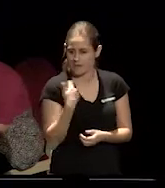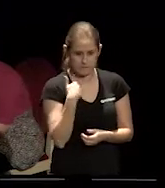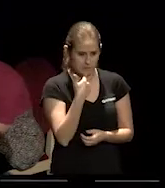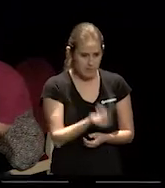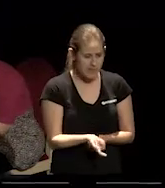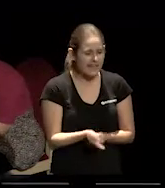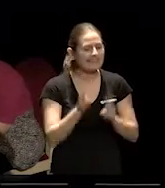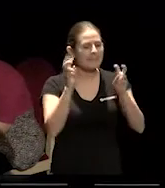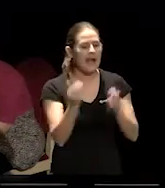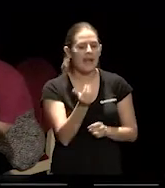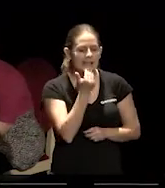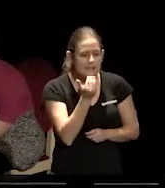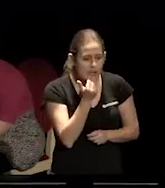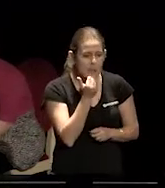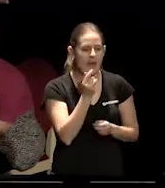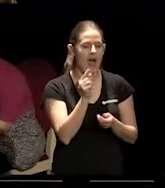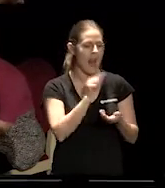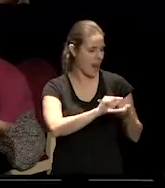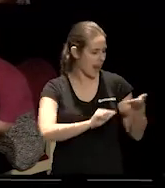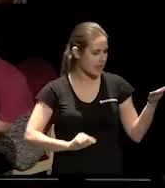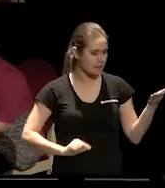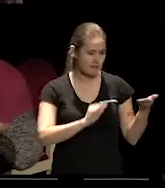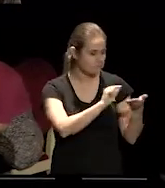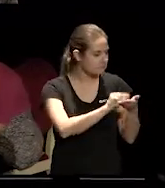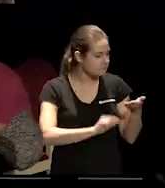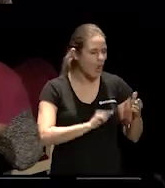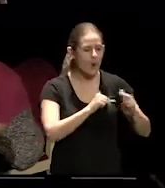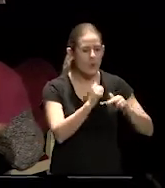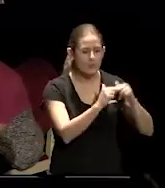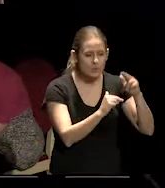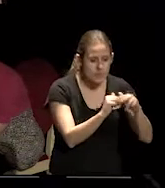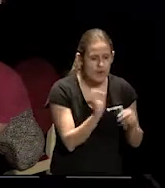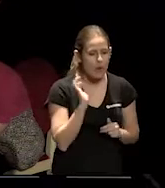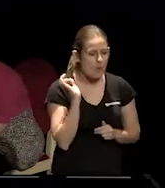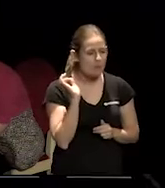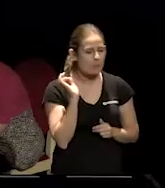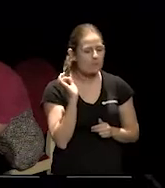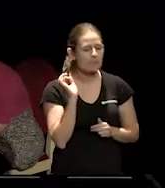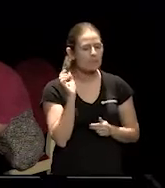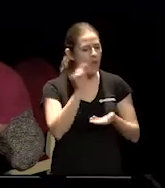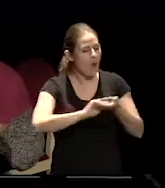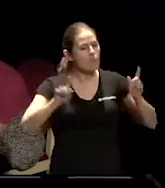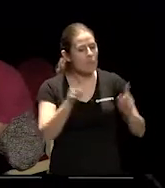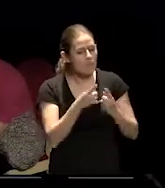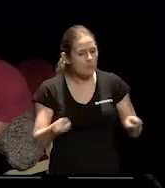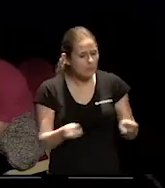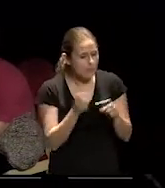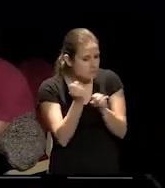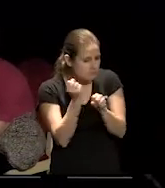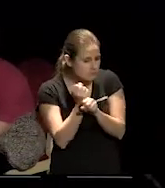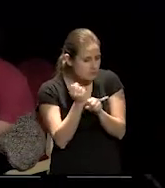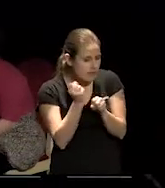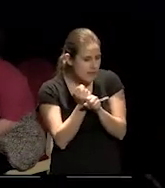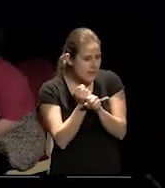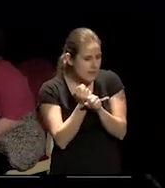para construir las letras o para incluso cómo trabajamos la música, por eso está lo de tecnología. Es decir, hay que llevarla